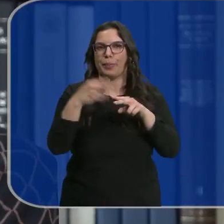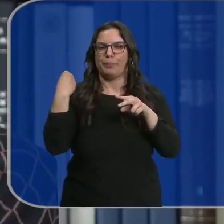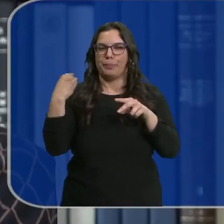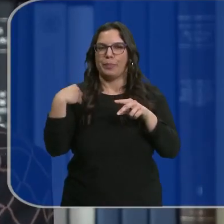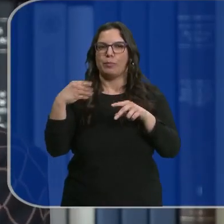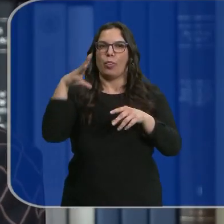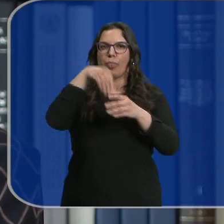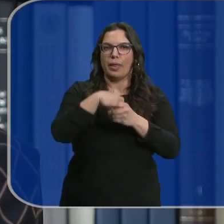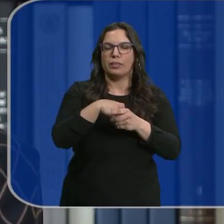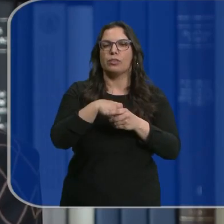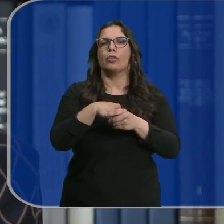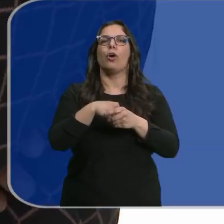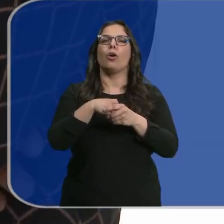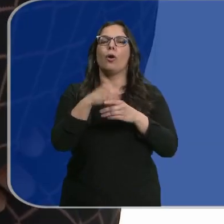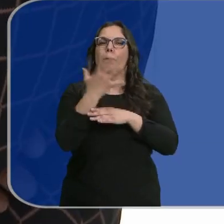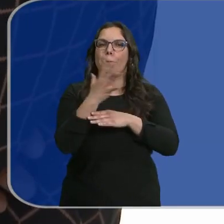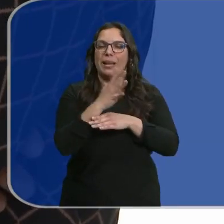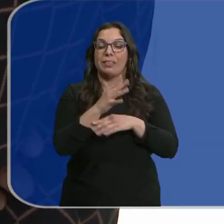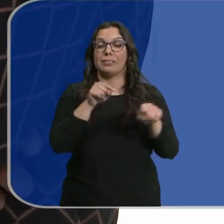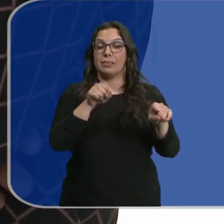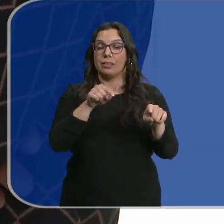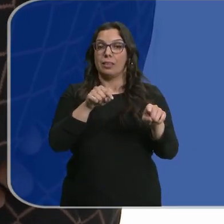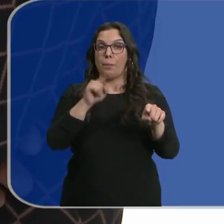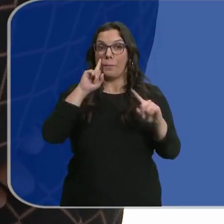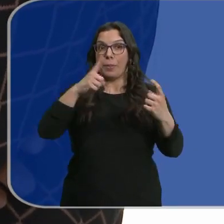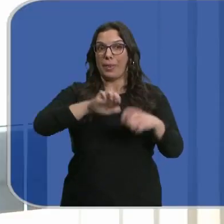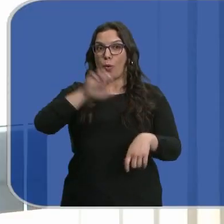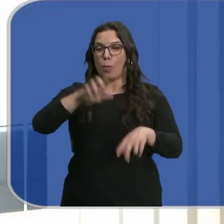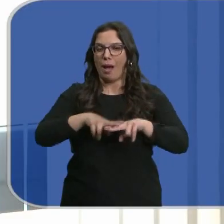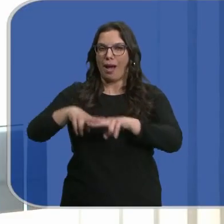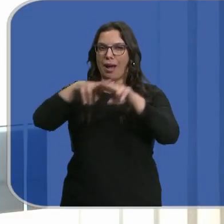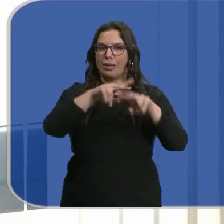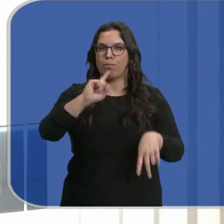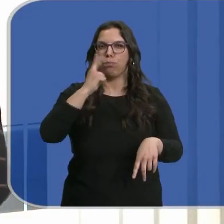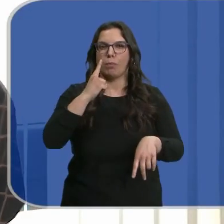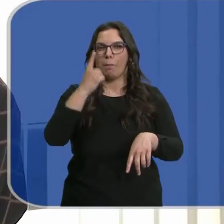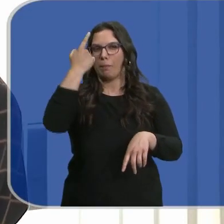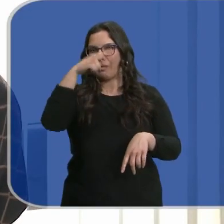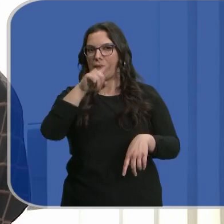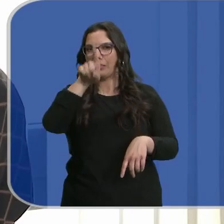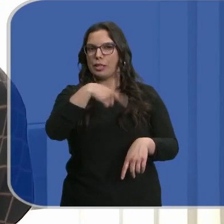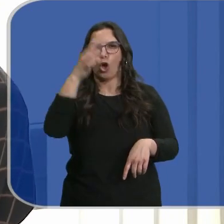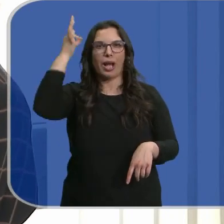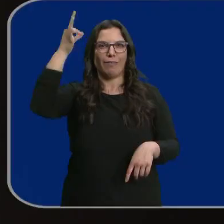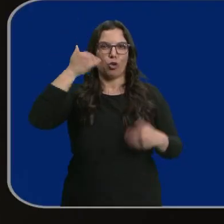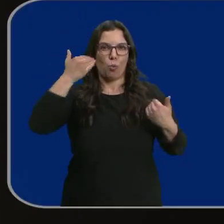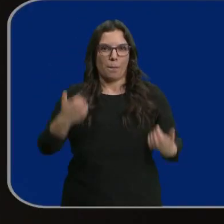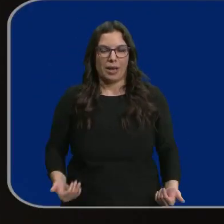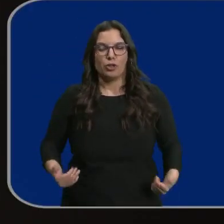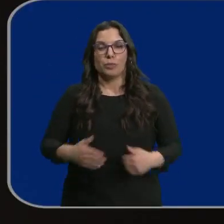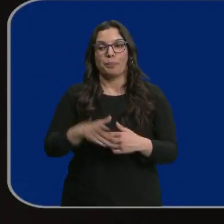la familia botánica de las solanáceas. Es la primera vez que en Europa se hace un análisis de detección de drogas a cabellos humanos.